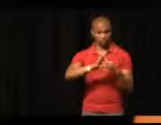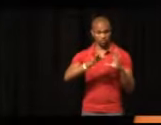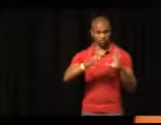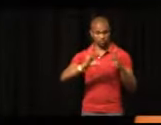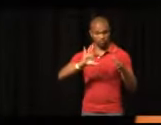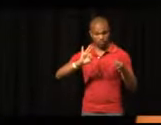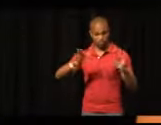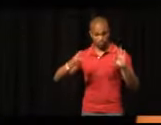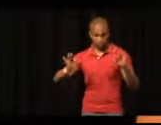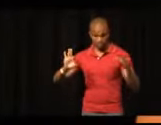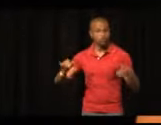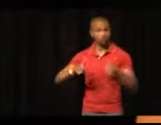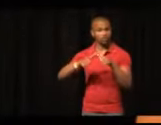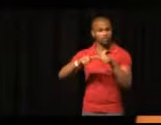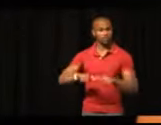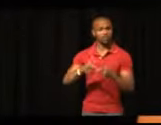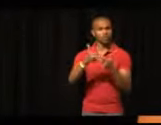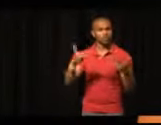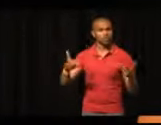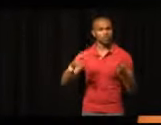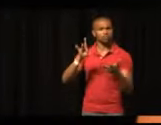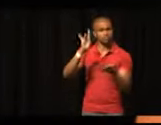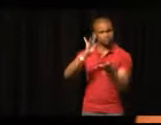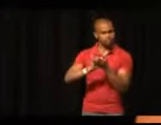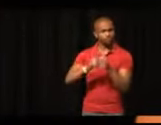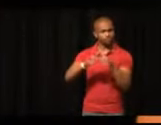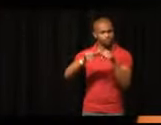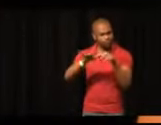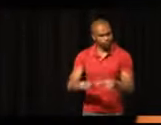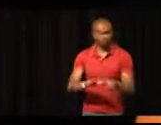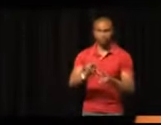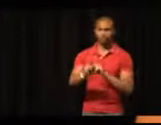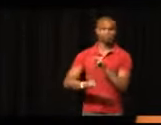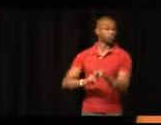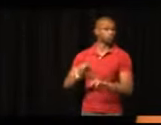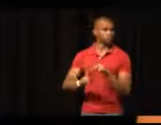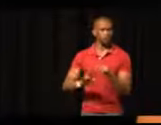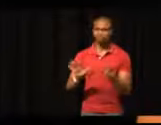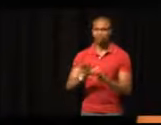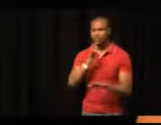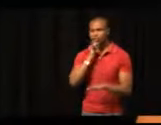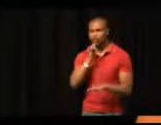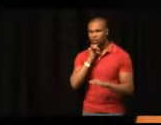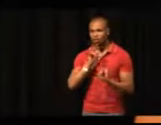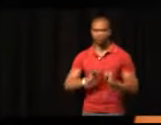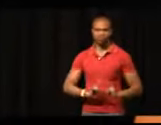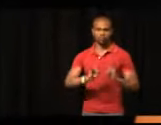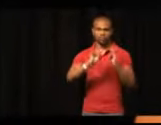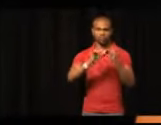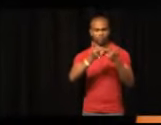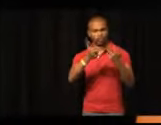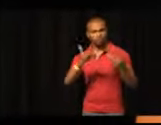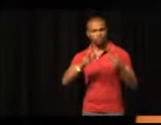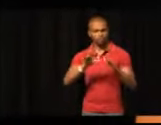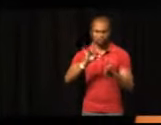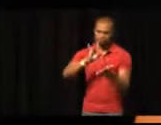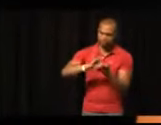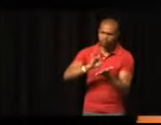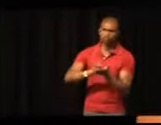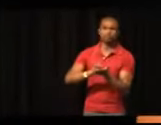Mundial y las Olimpiadas, quede algún tipo de legado efectivo para la población y no apenas una infraestructura,